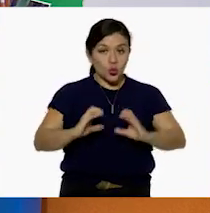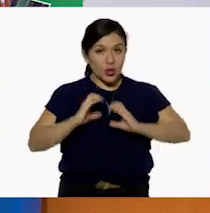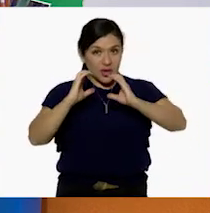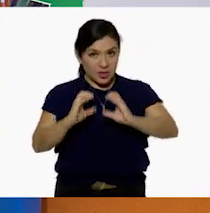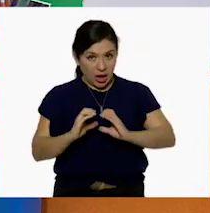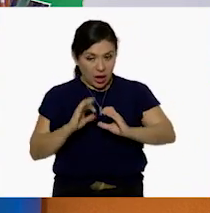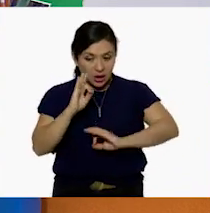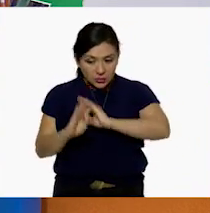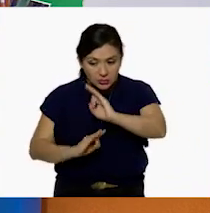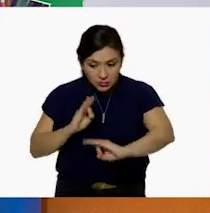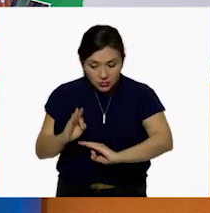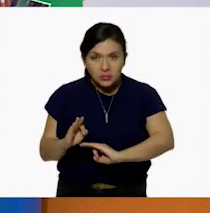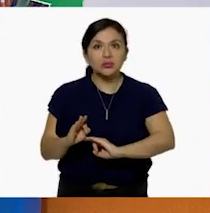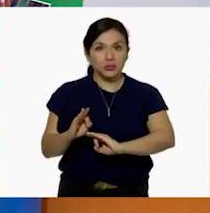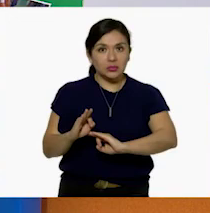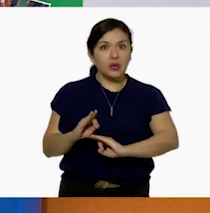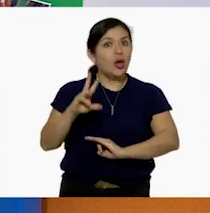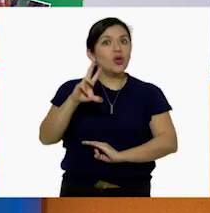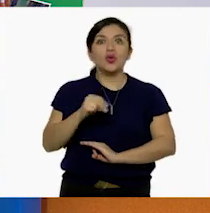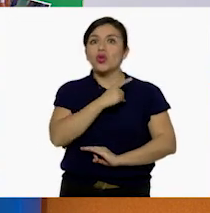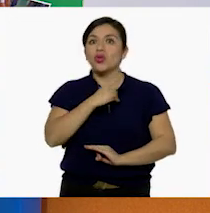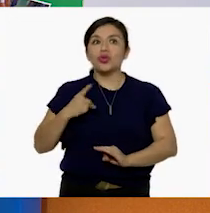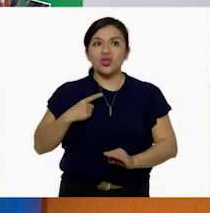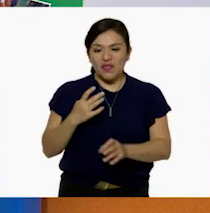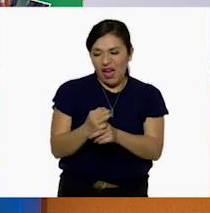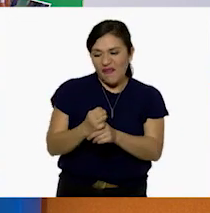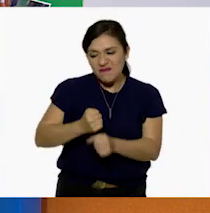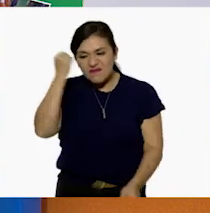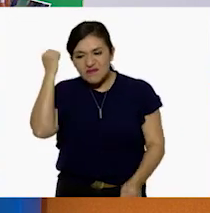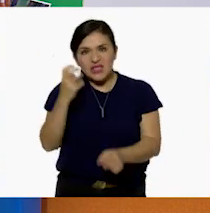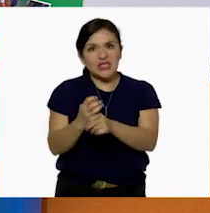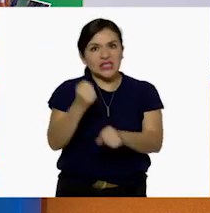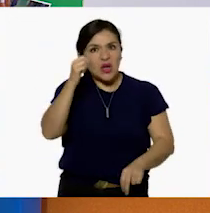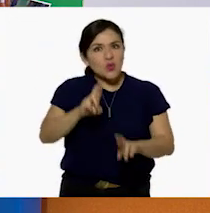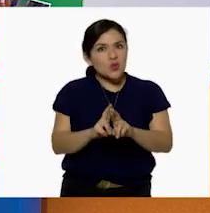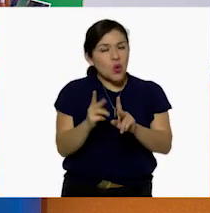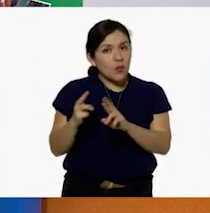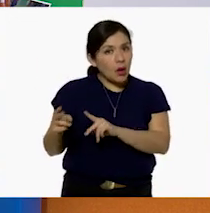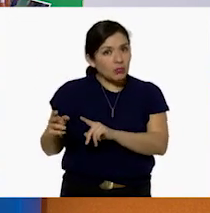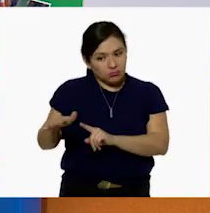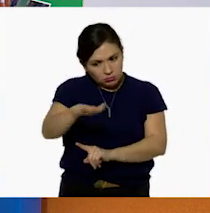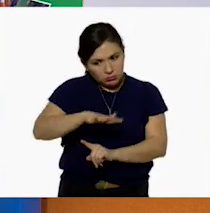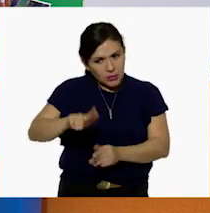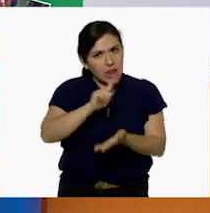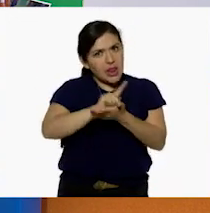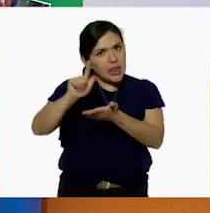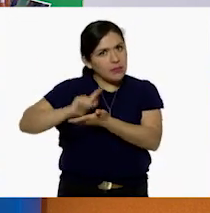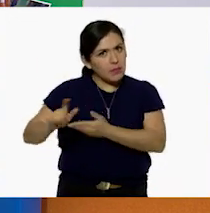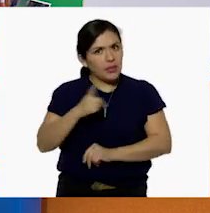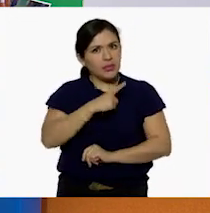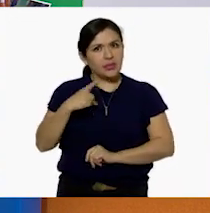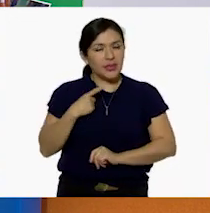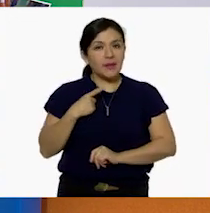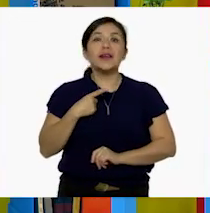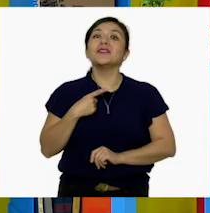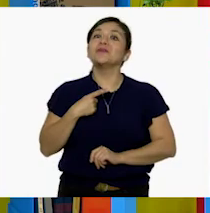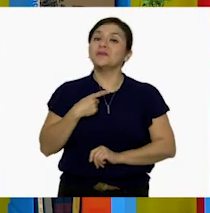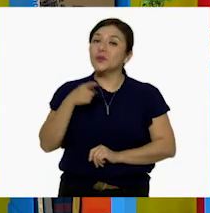cuidarlas y no tenemos que arrancarlas y, sobre todo, mantener limpias las áreas verdes. Y